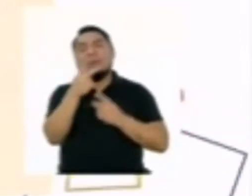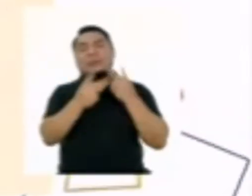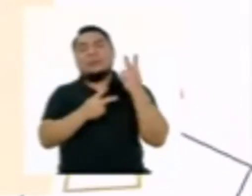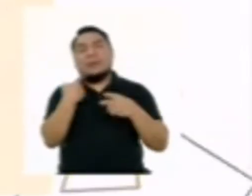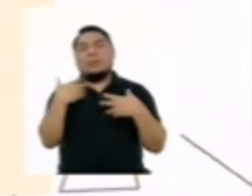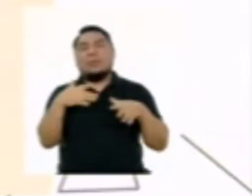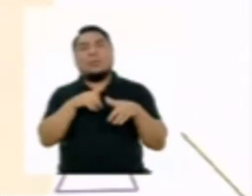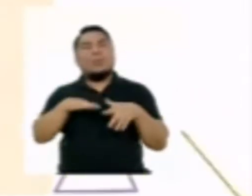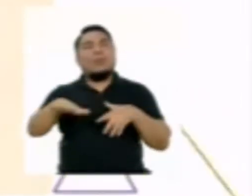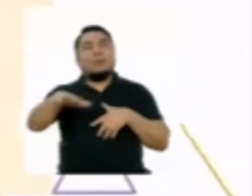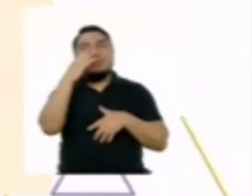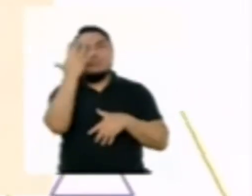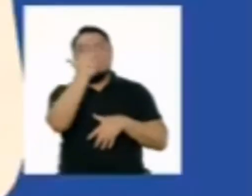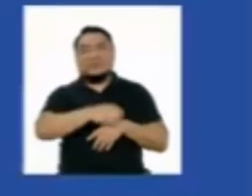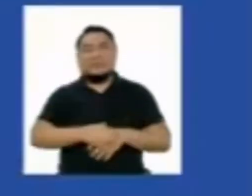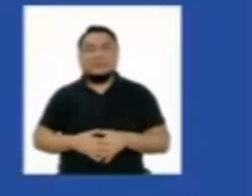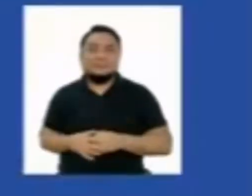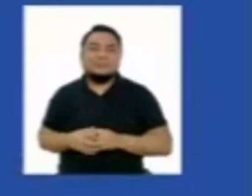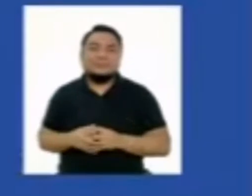esos paisajes.